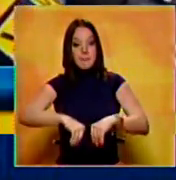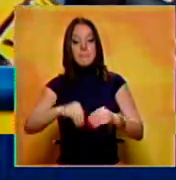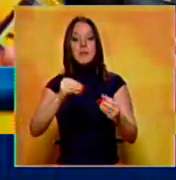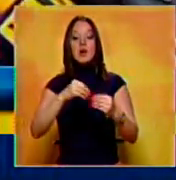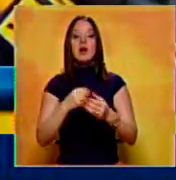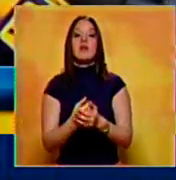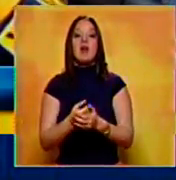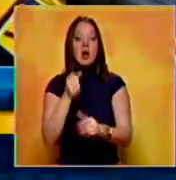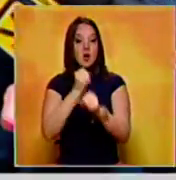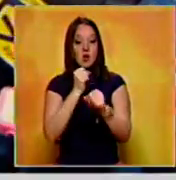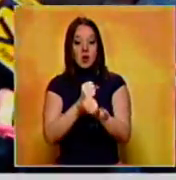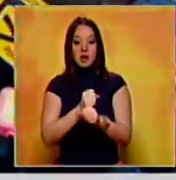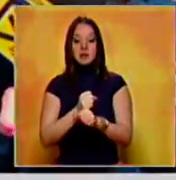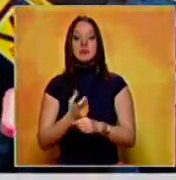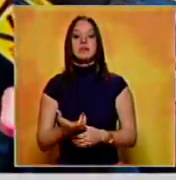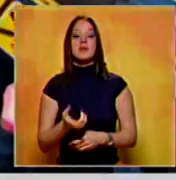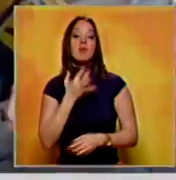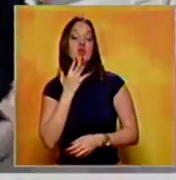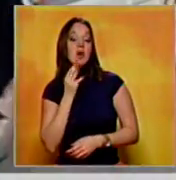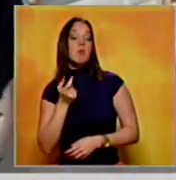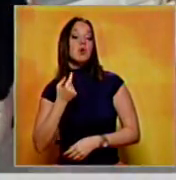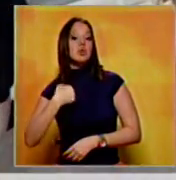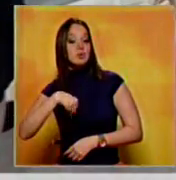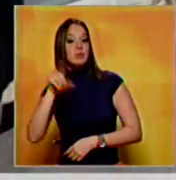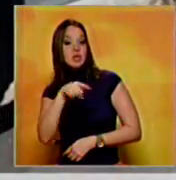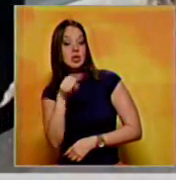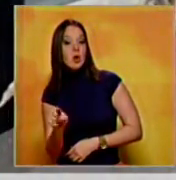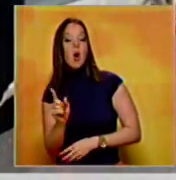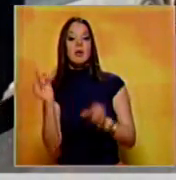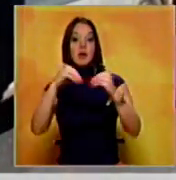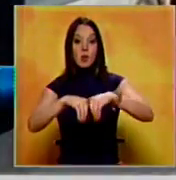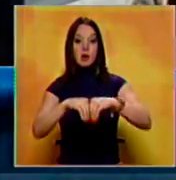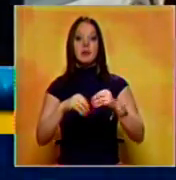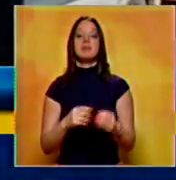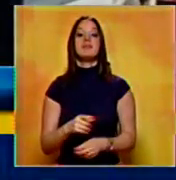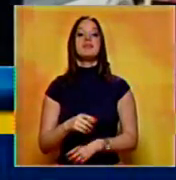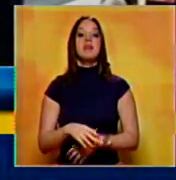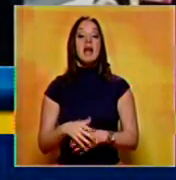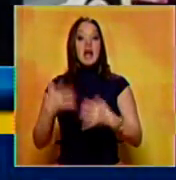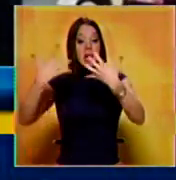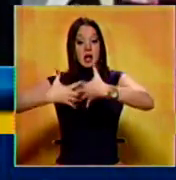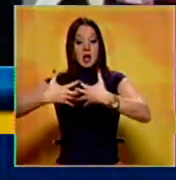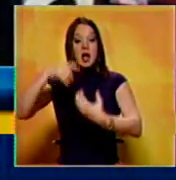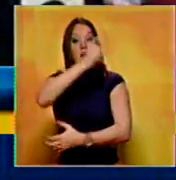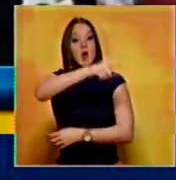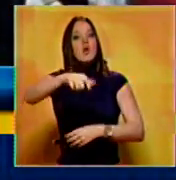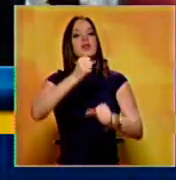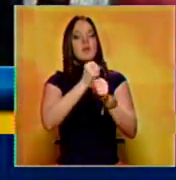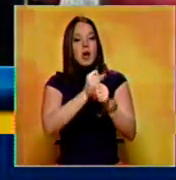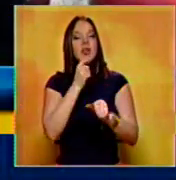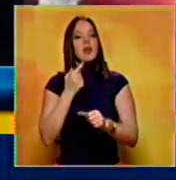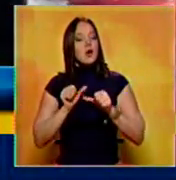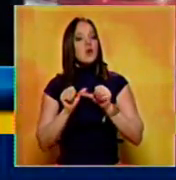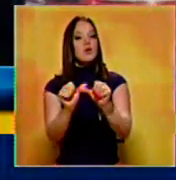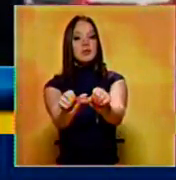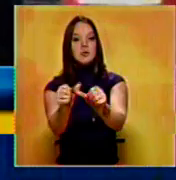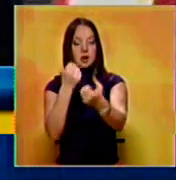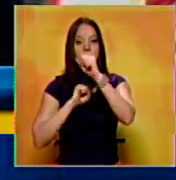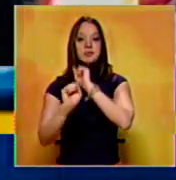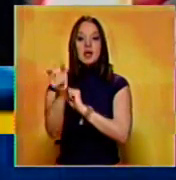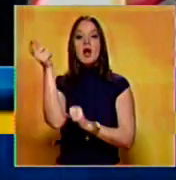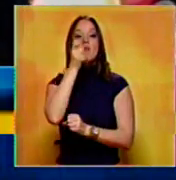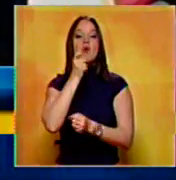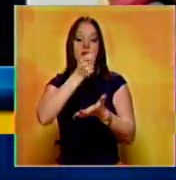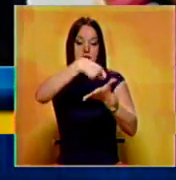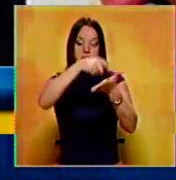si estamos de acuerdo o no. Finalmente, los trabajadores de Sidor ratificaron que continuarán en las luchas por sus reivindicaciones